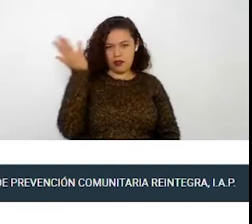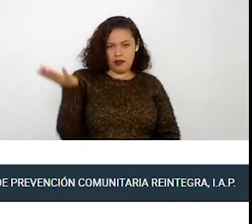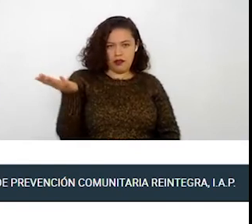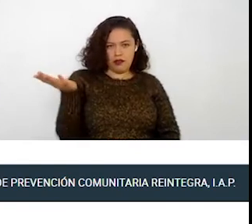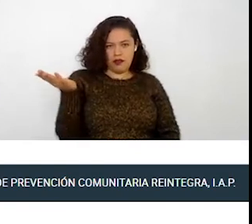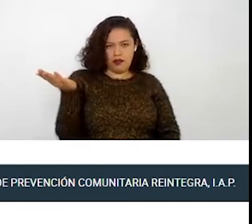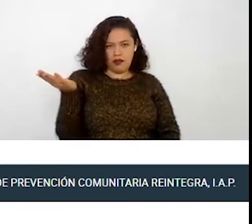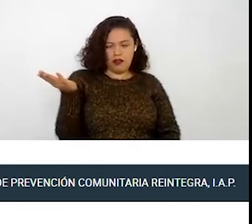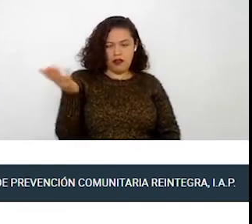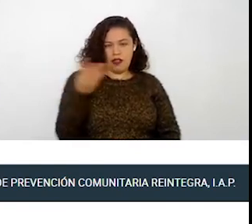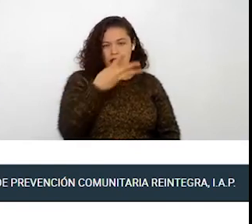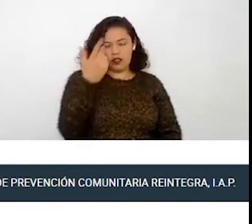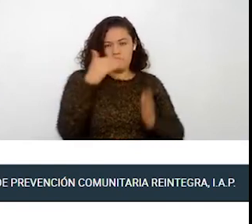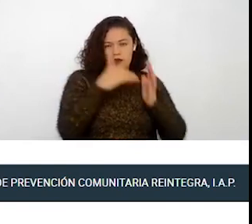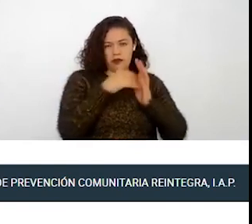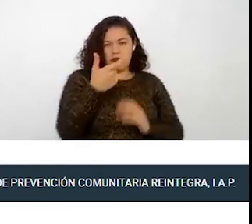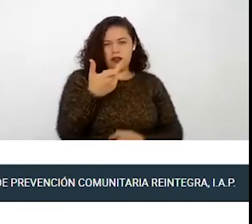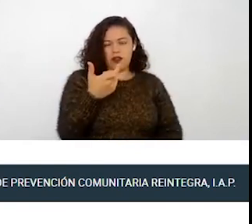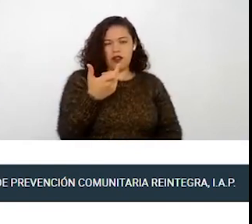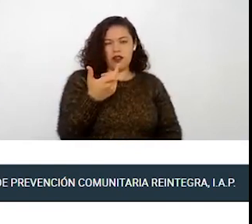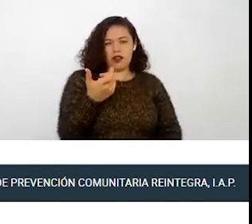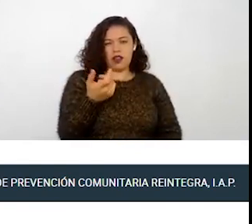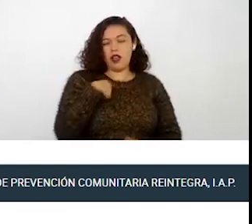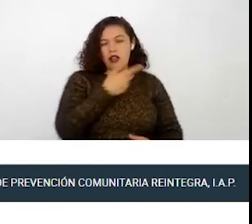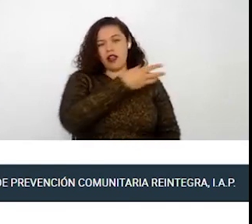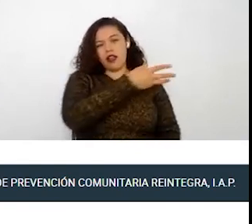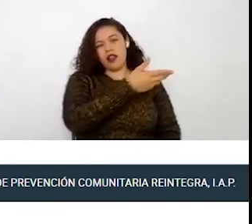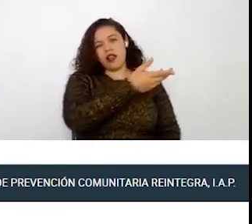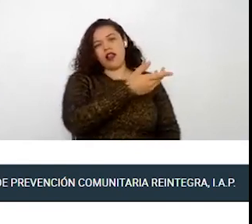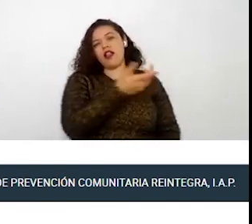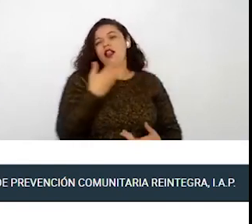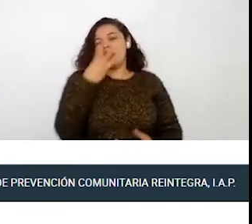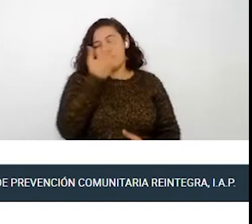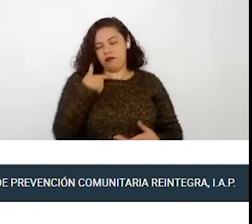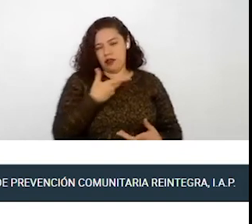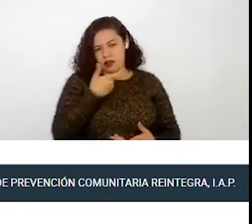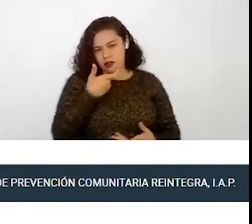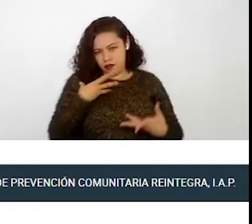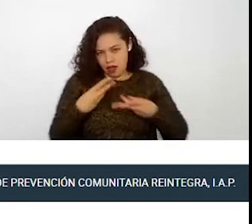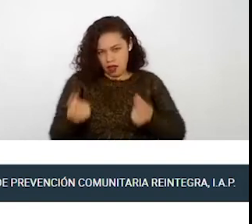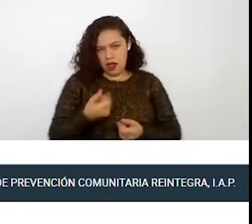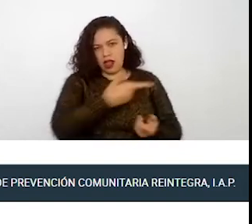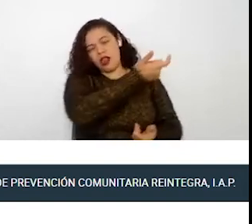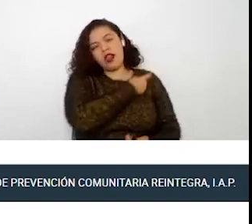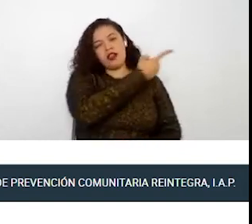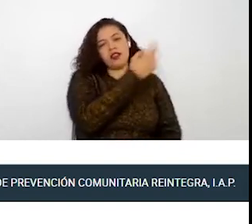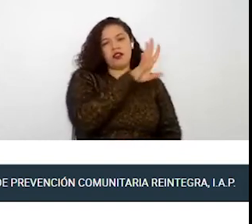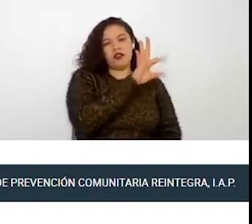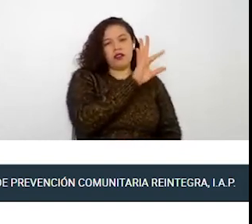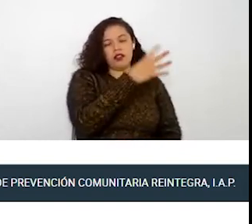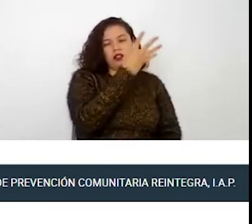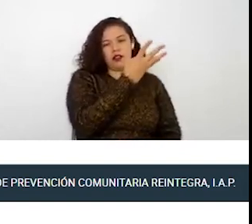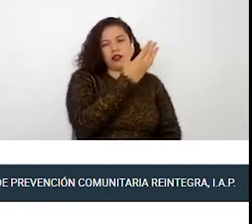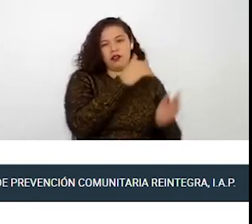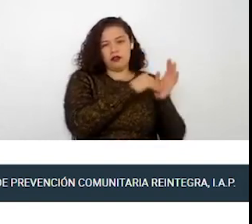Aquí están los 300 mil pesos entonces ya tengo 300.000 pesos de egresos ingresos por 144.000 si así quedaría pues no salió un déficit no porque